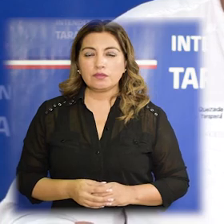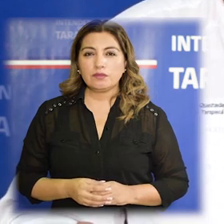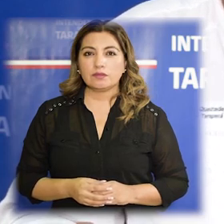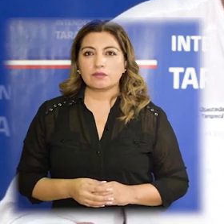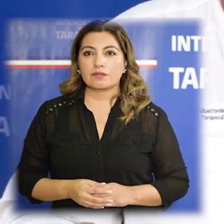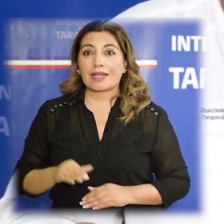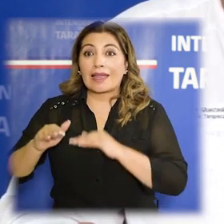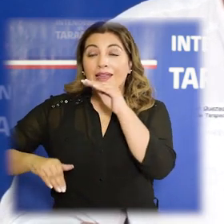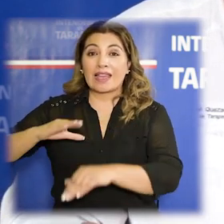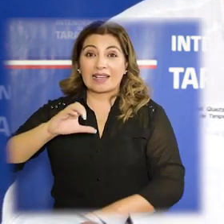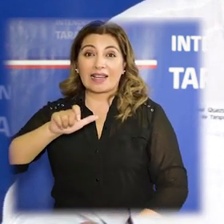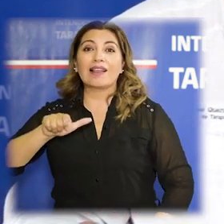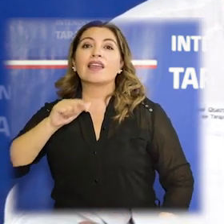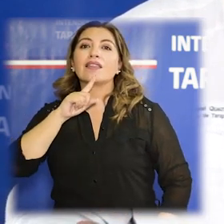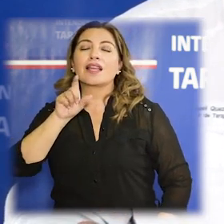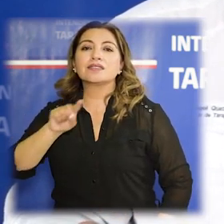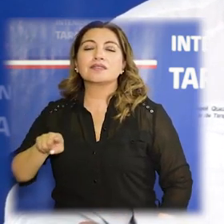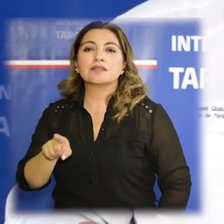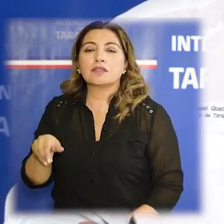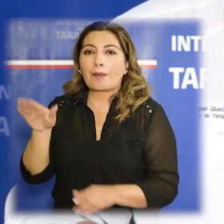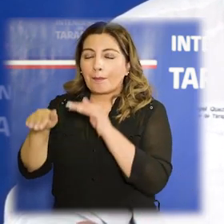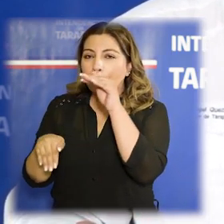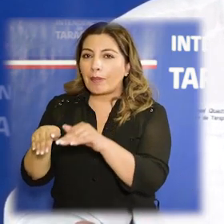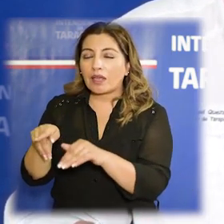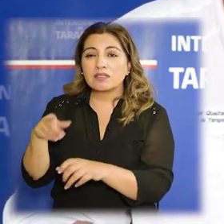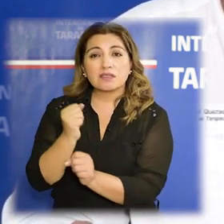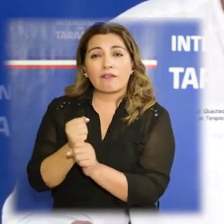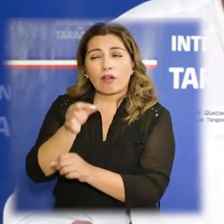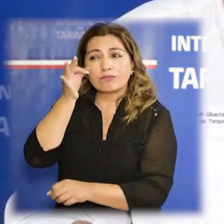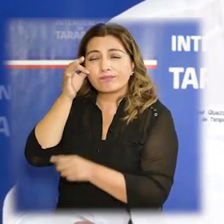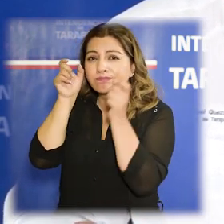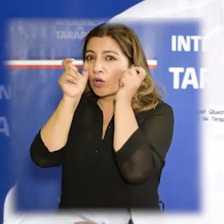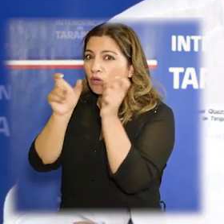en las caletas van a hacer una labor importante.